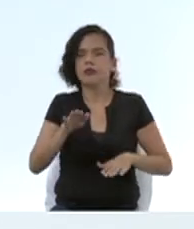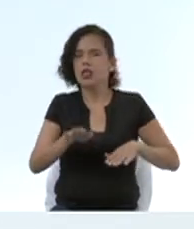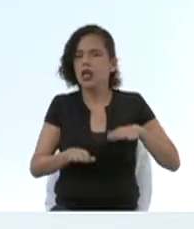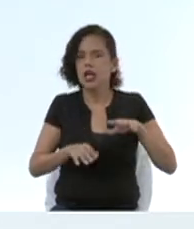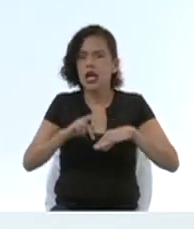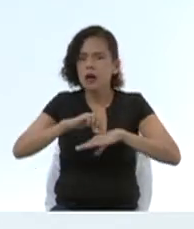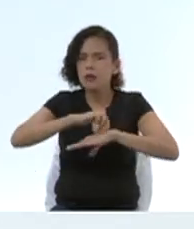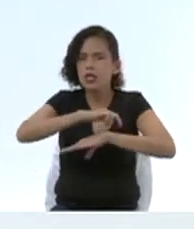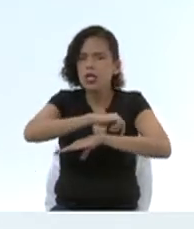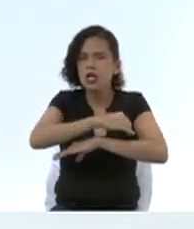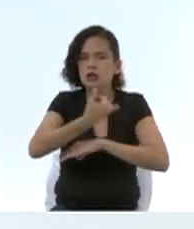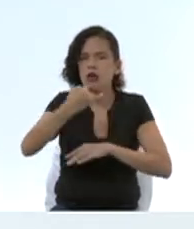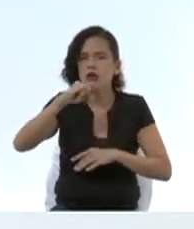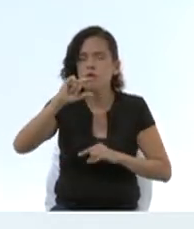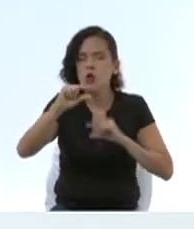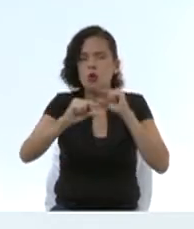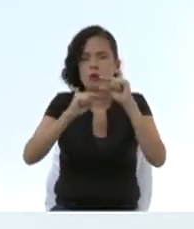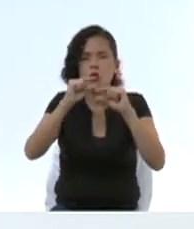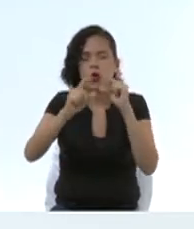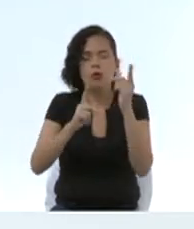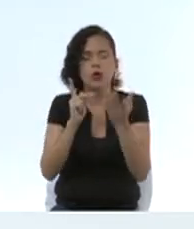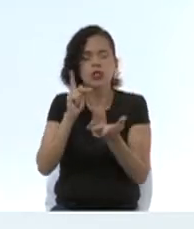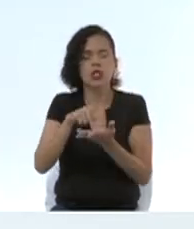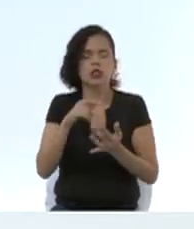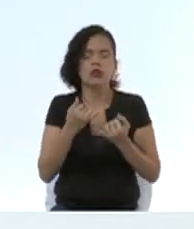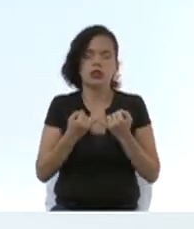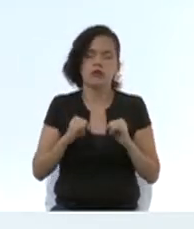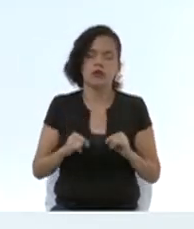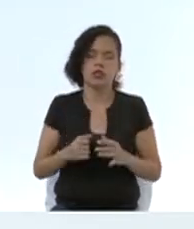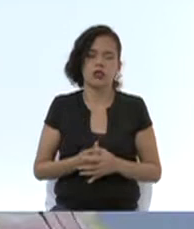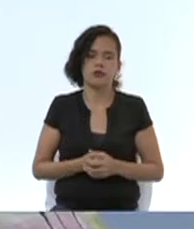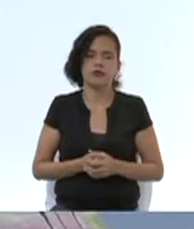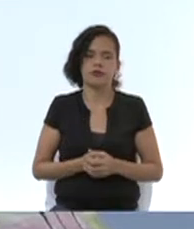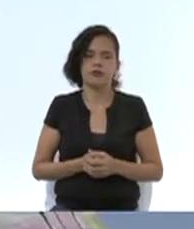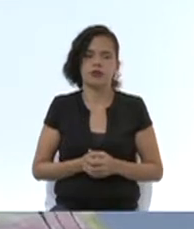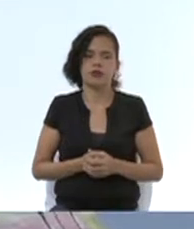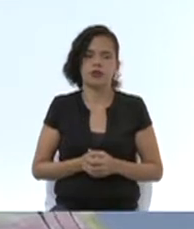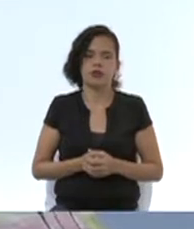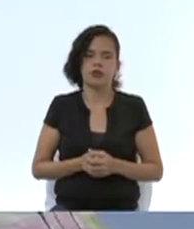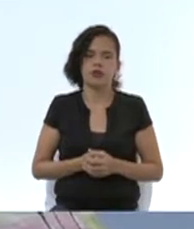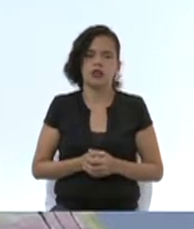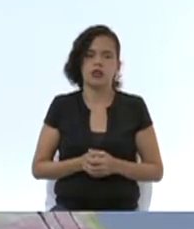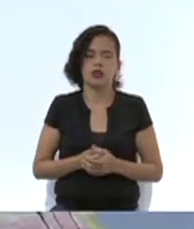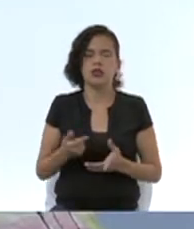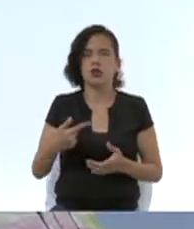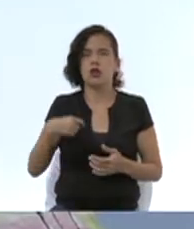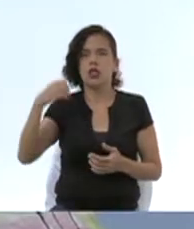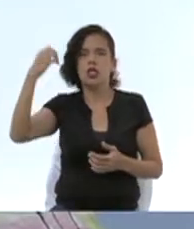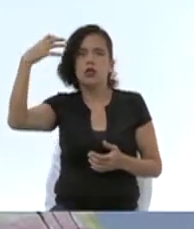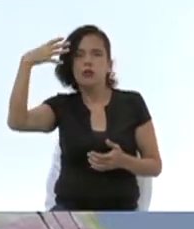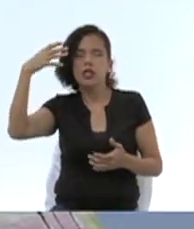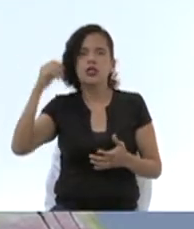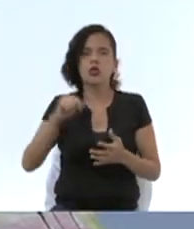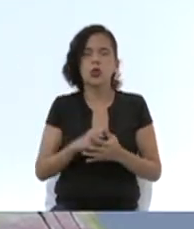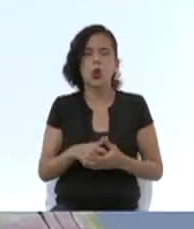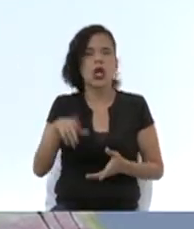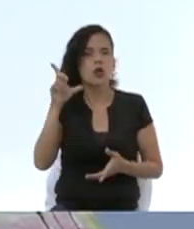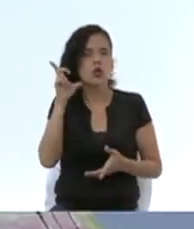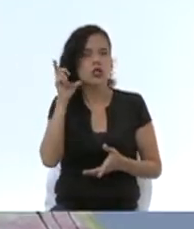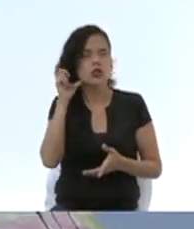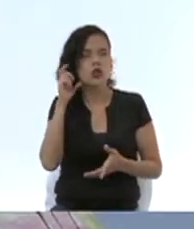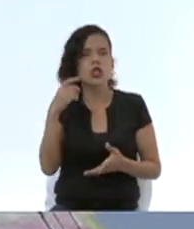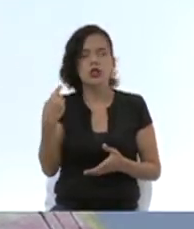allí poco a poco, pero llegando hasta el final. Y que son la gente de iluminación, a la gente del